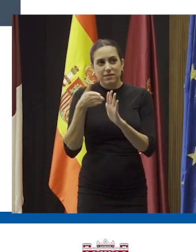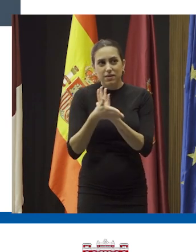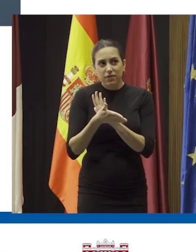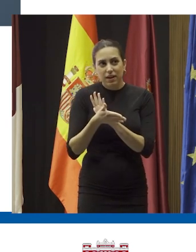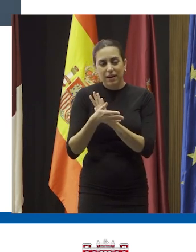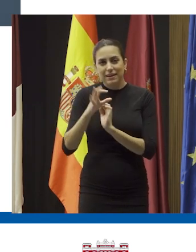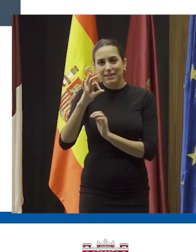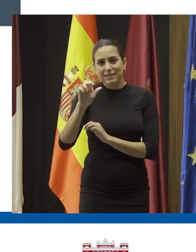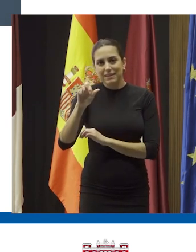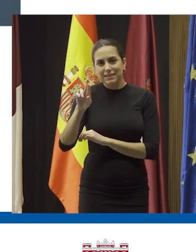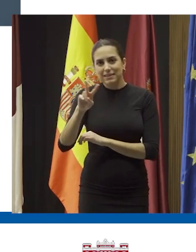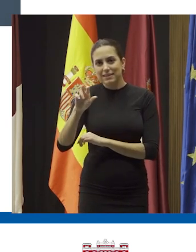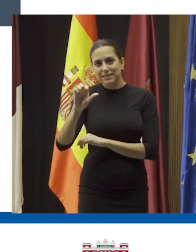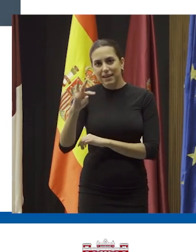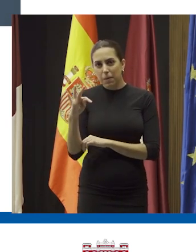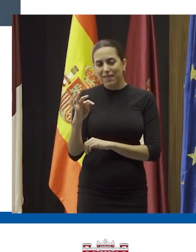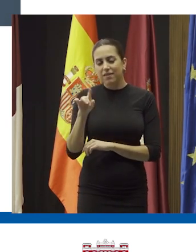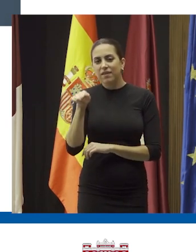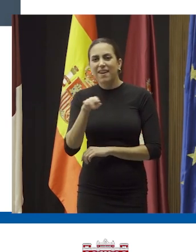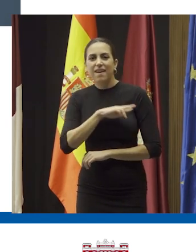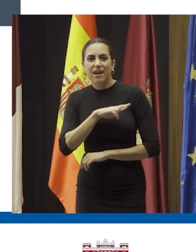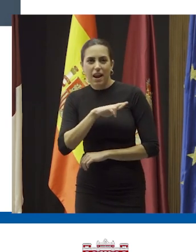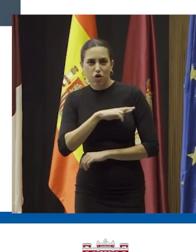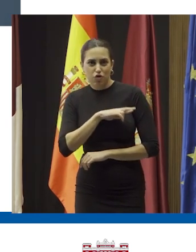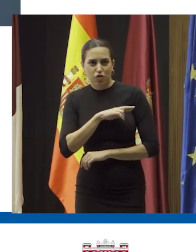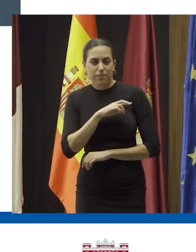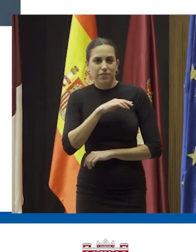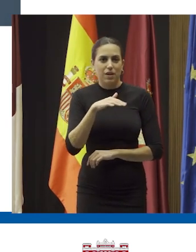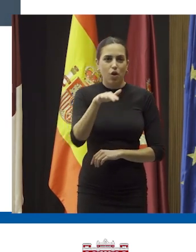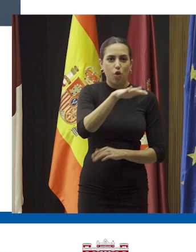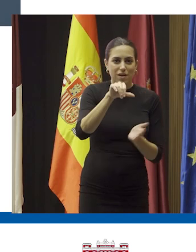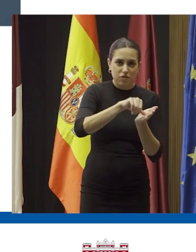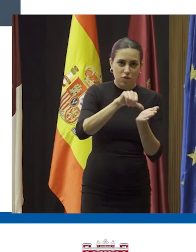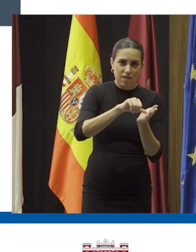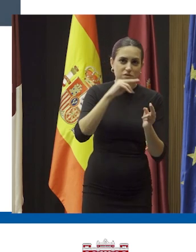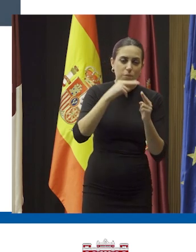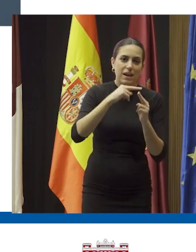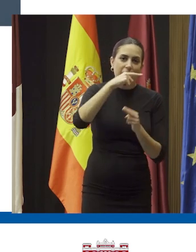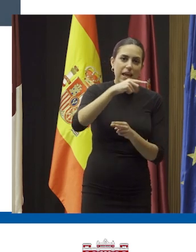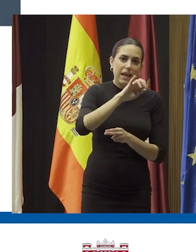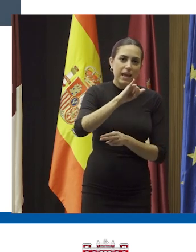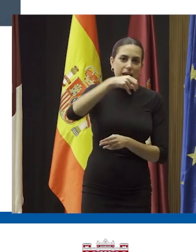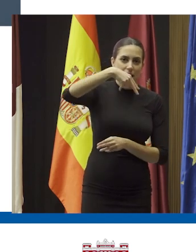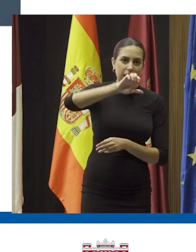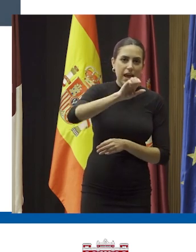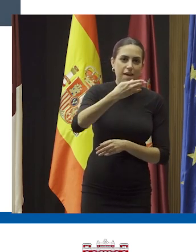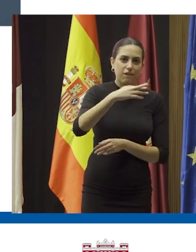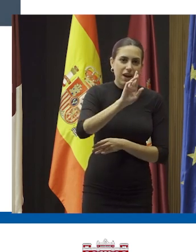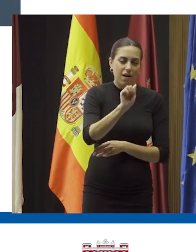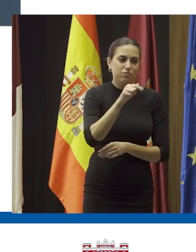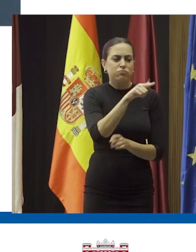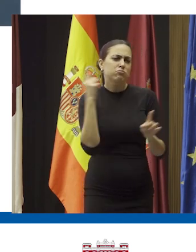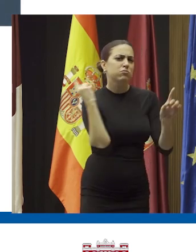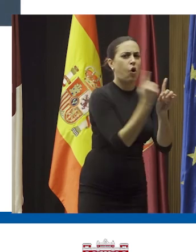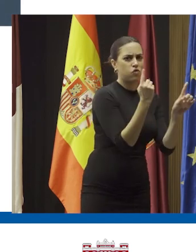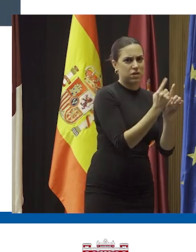todo religiosos. Y se opuso, nada menos en Ginebra, al Calvino. A Calvino se opuso él de una forma muy vehemente,